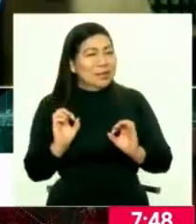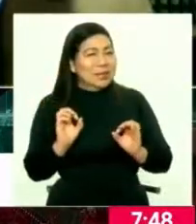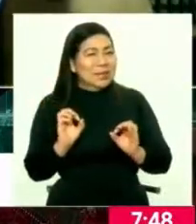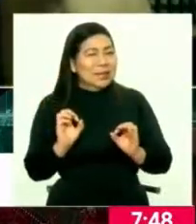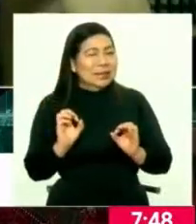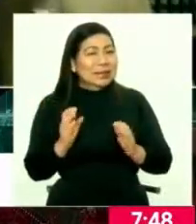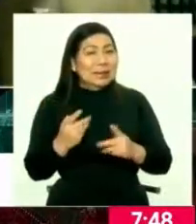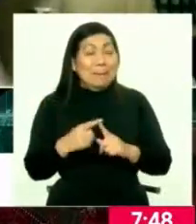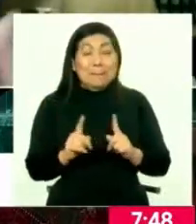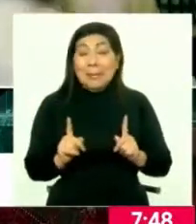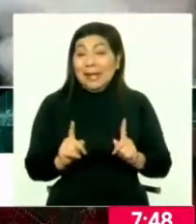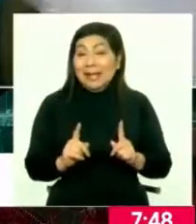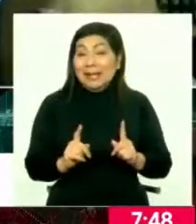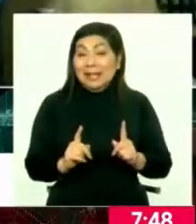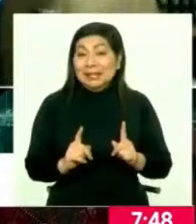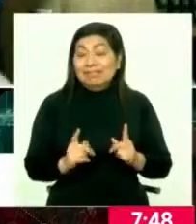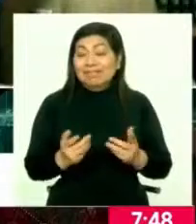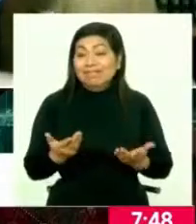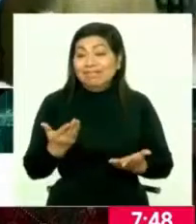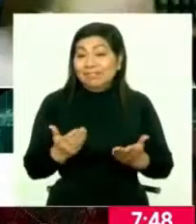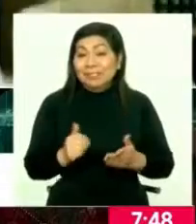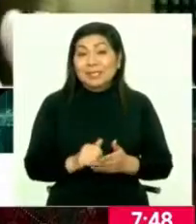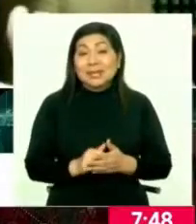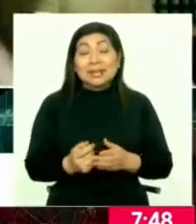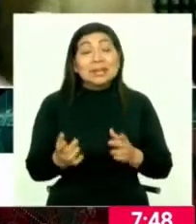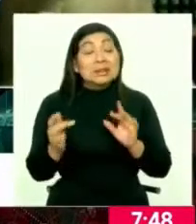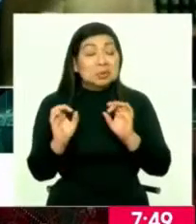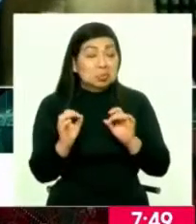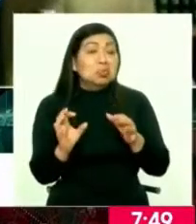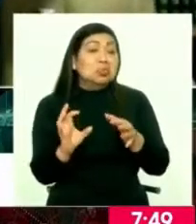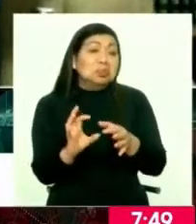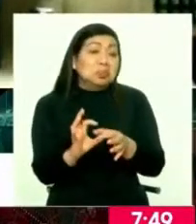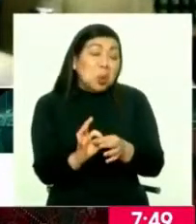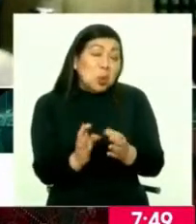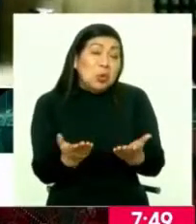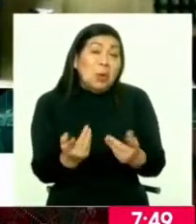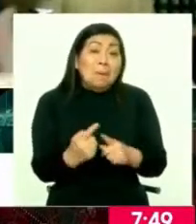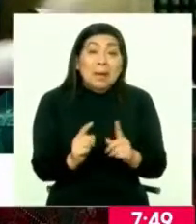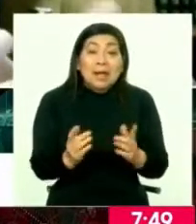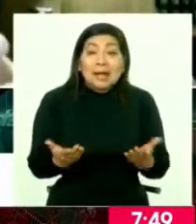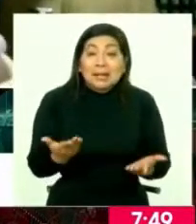convirtieron en una república, pero, por ejemplo, el vínculo se mantiene y